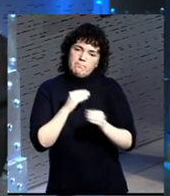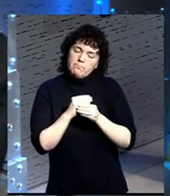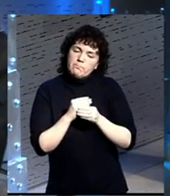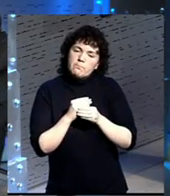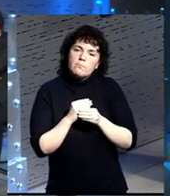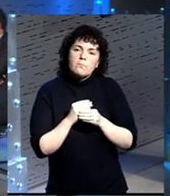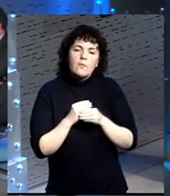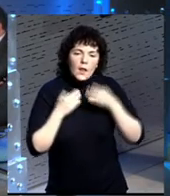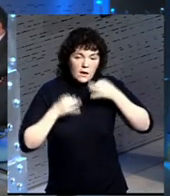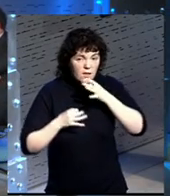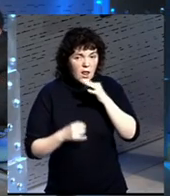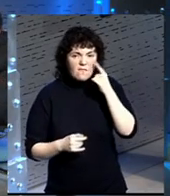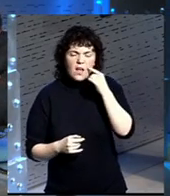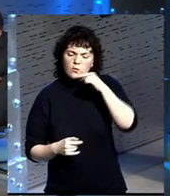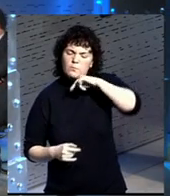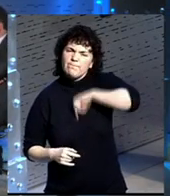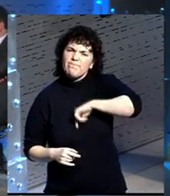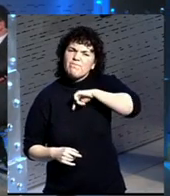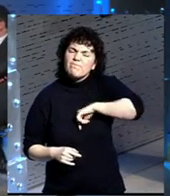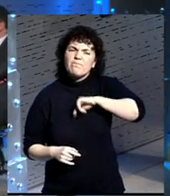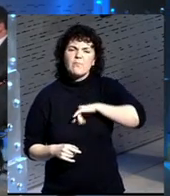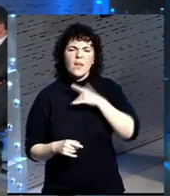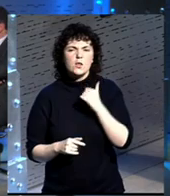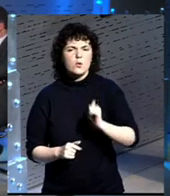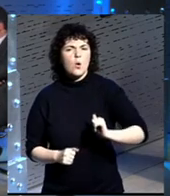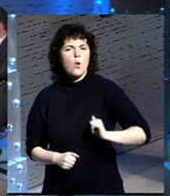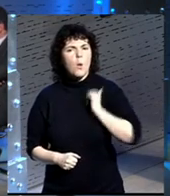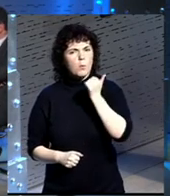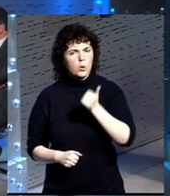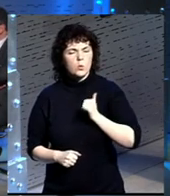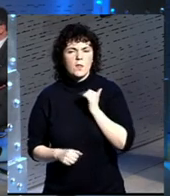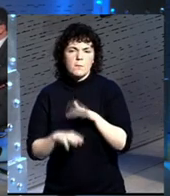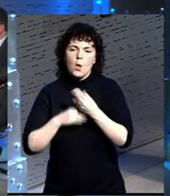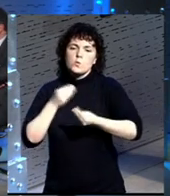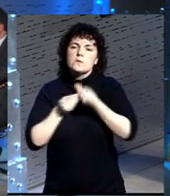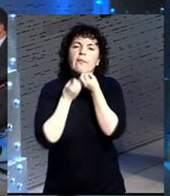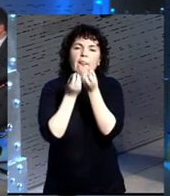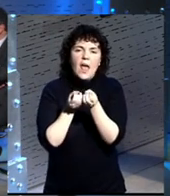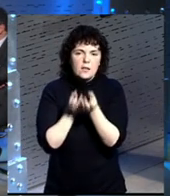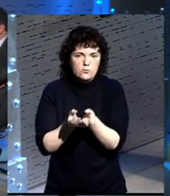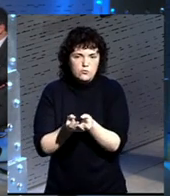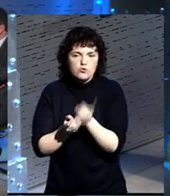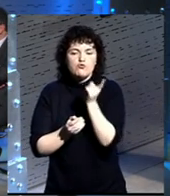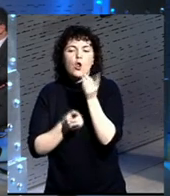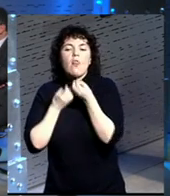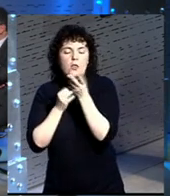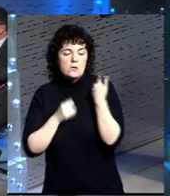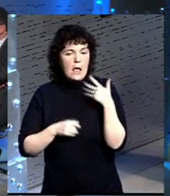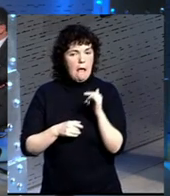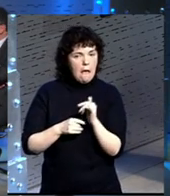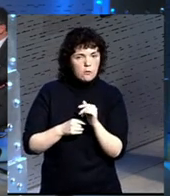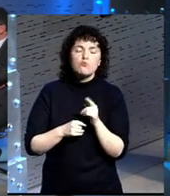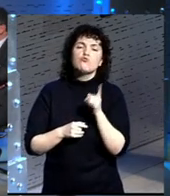realmente los bancos tenemos la sensación de que hay una gran oportunidad en la utilización de datos, no solamente los datos que ya disponemos, sino los